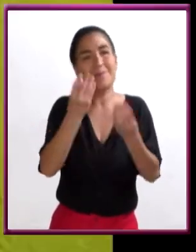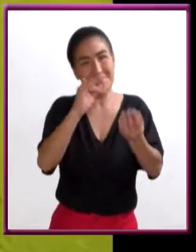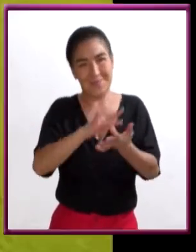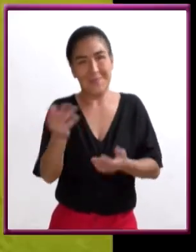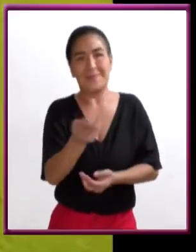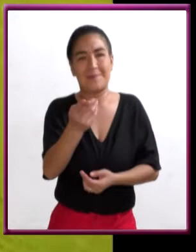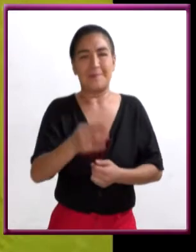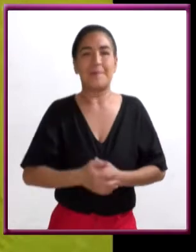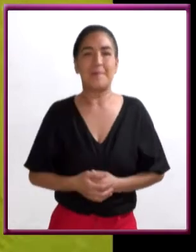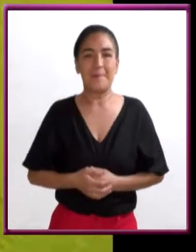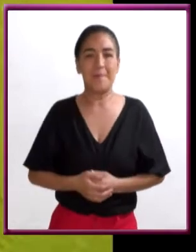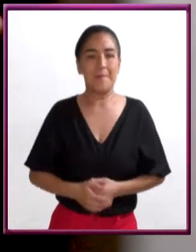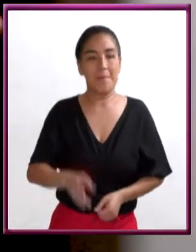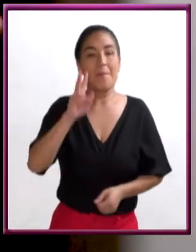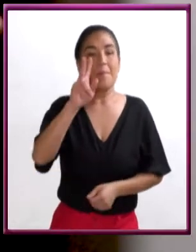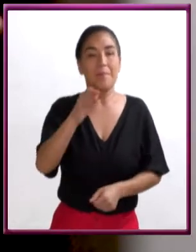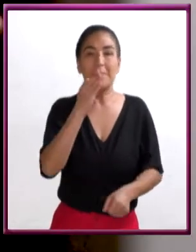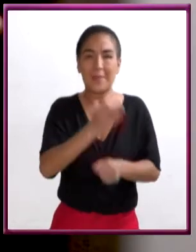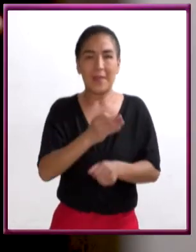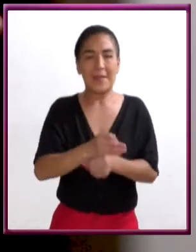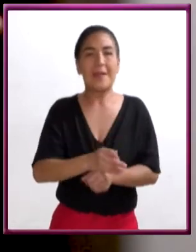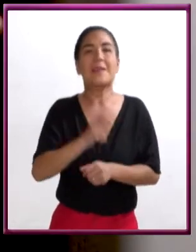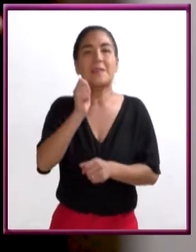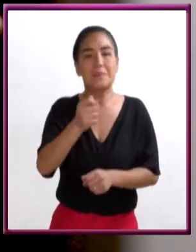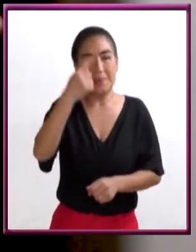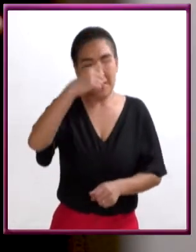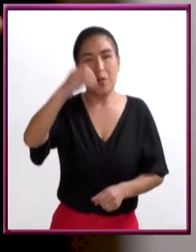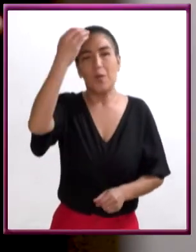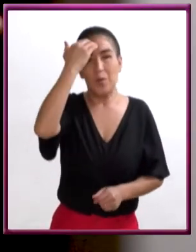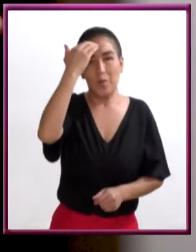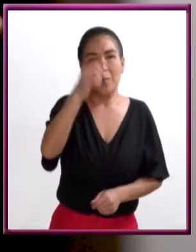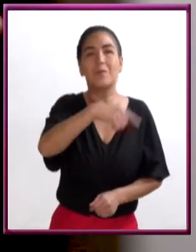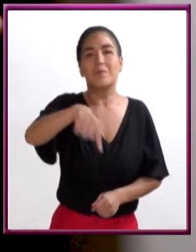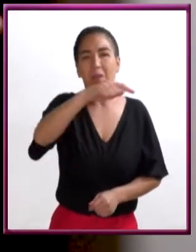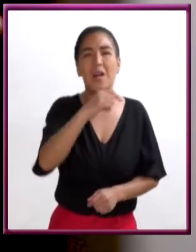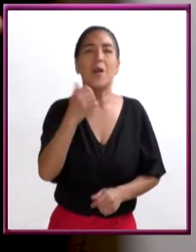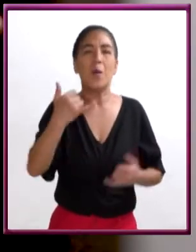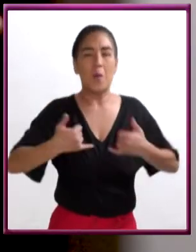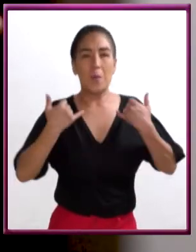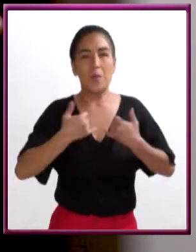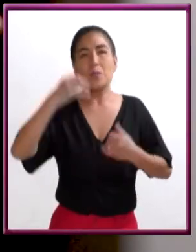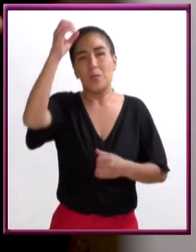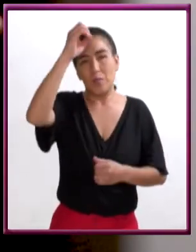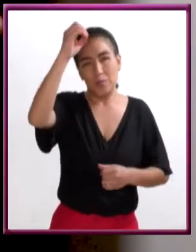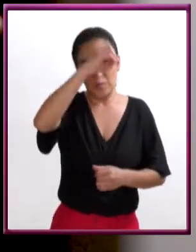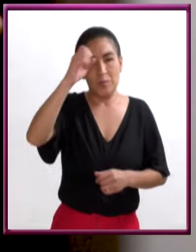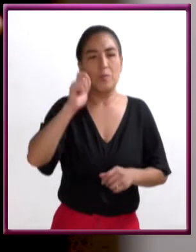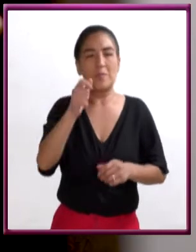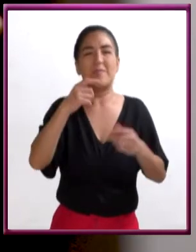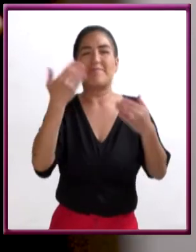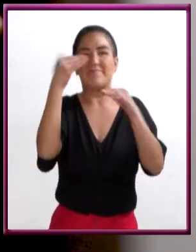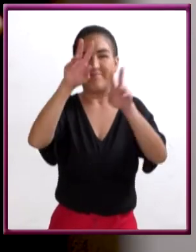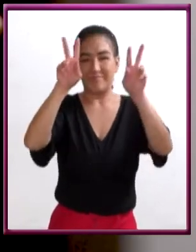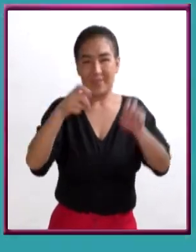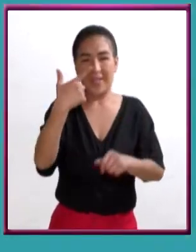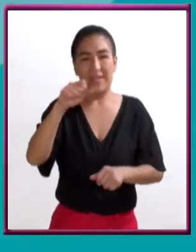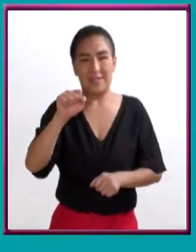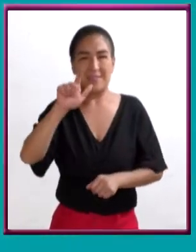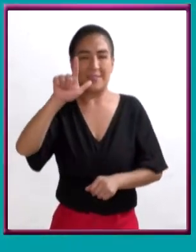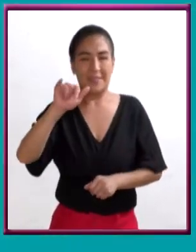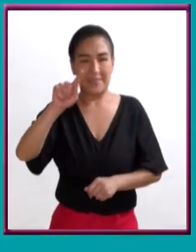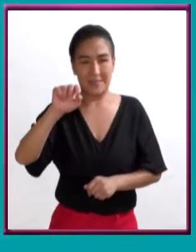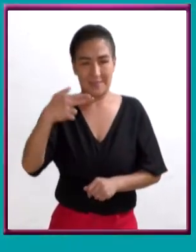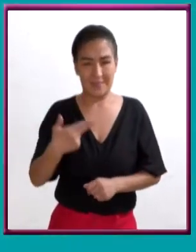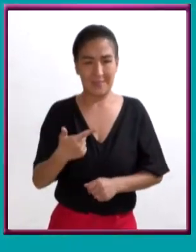aquí. Muchas gracias a ustedes. Vayamos a este corte para conocer la opinión de algunos jóvenes sobre temas vinculados al gaslighting.